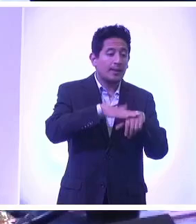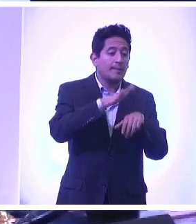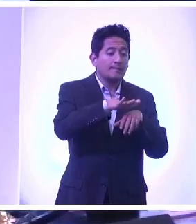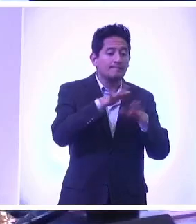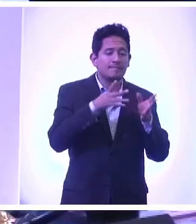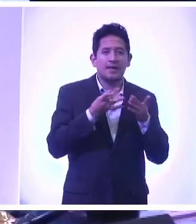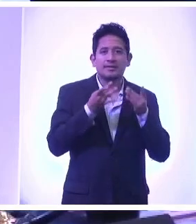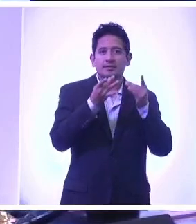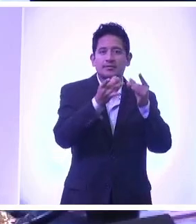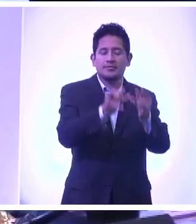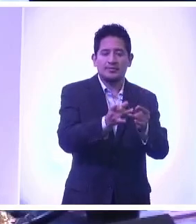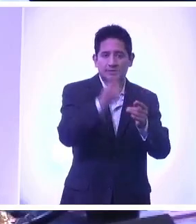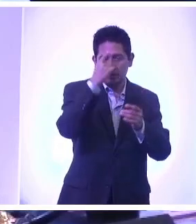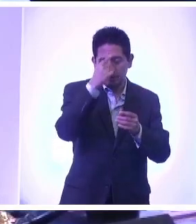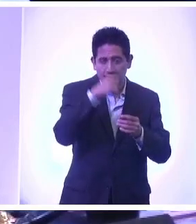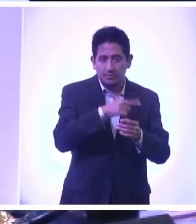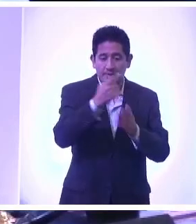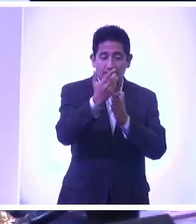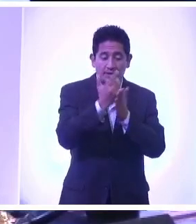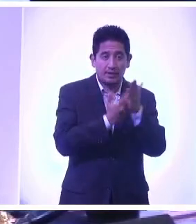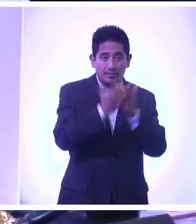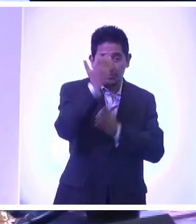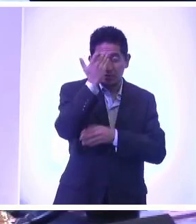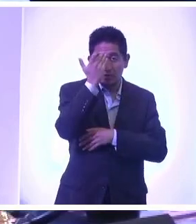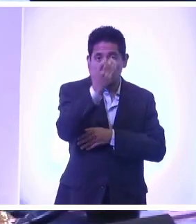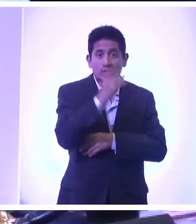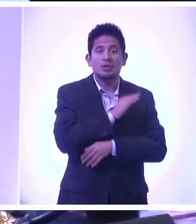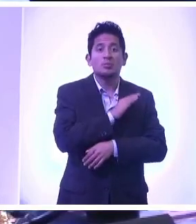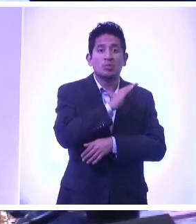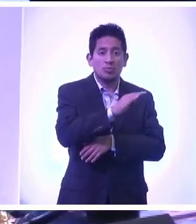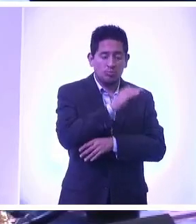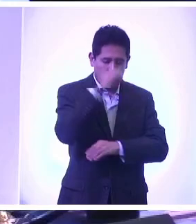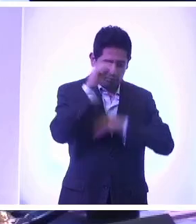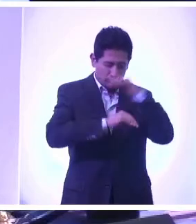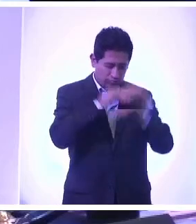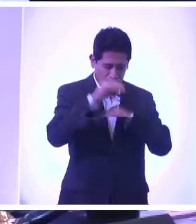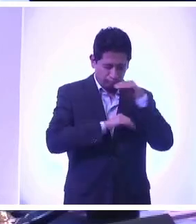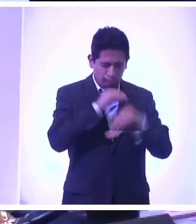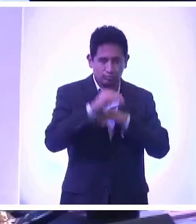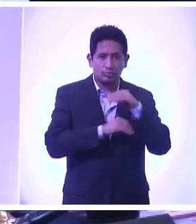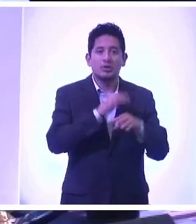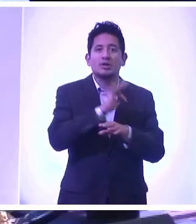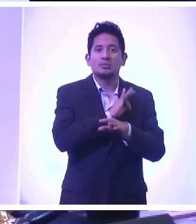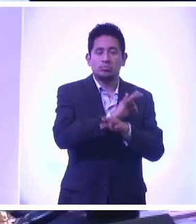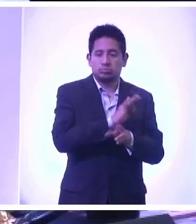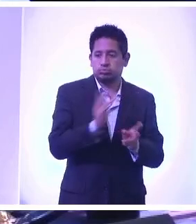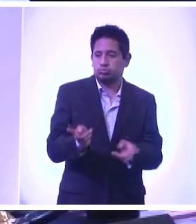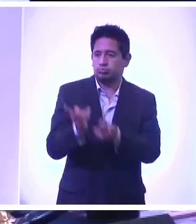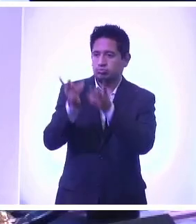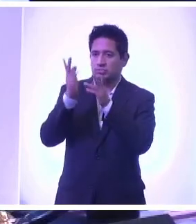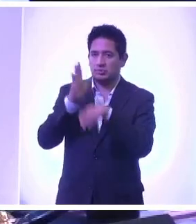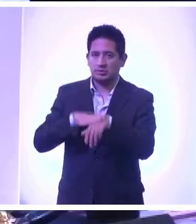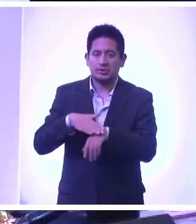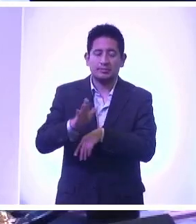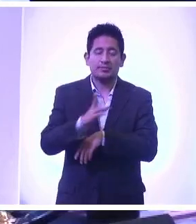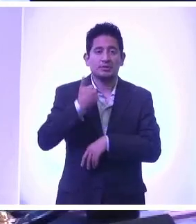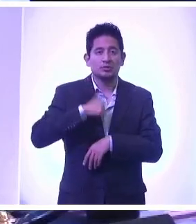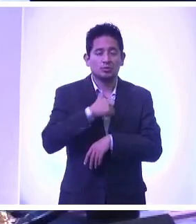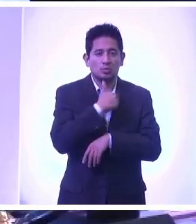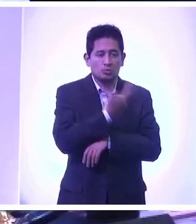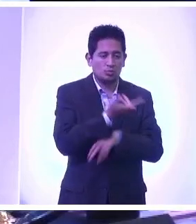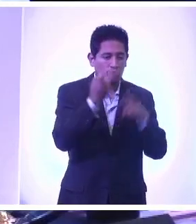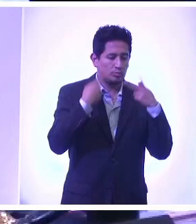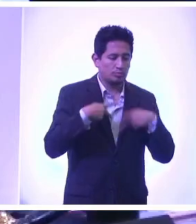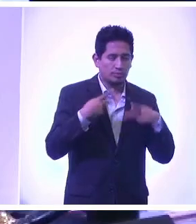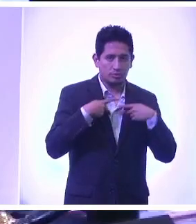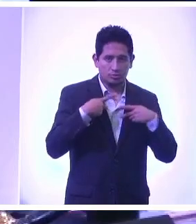que necesitan en el menor tiempo lograr el mayor de los activos de tal manera que para nosotros los empresarios tiempo